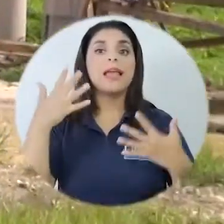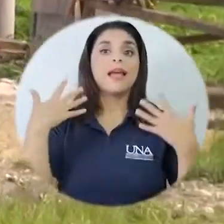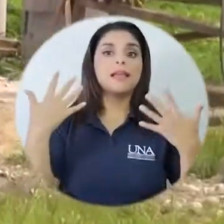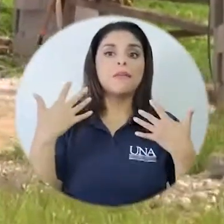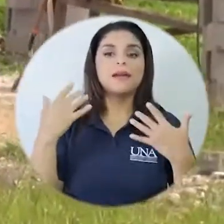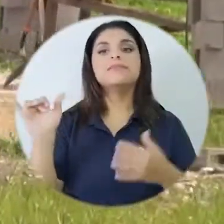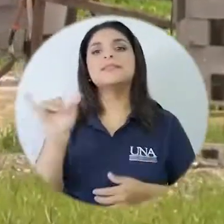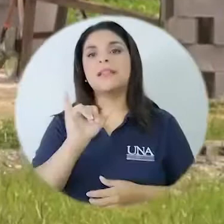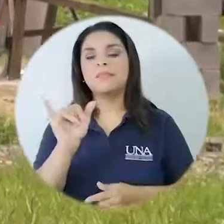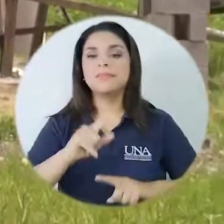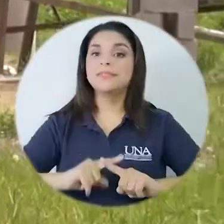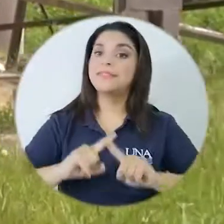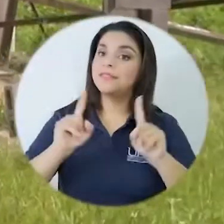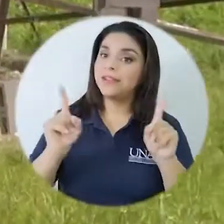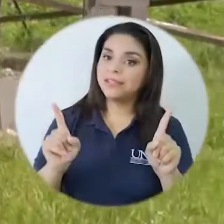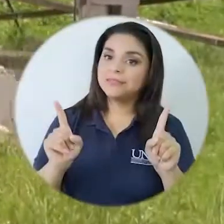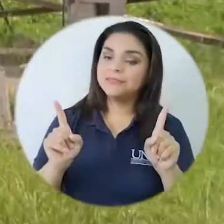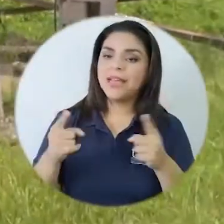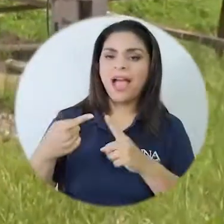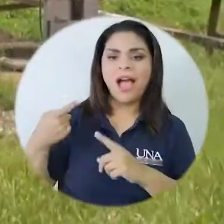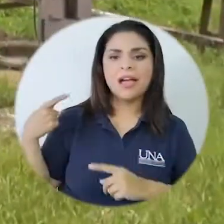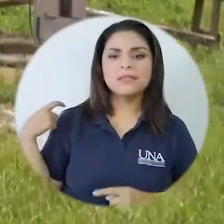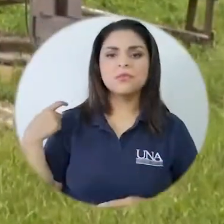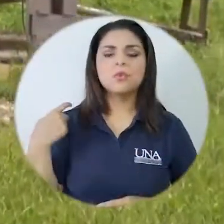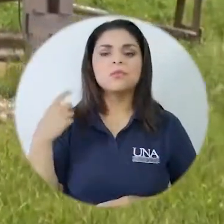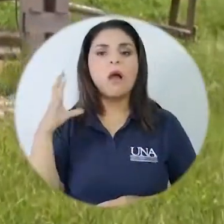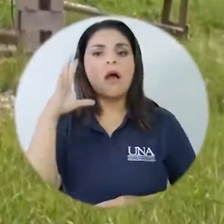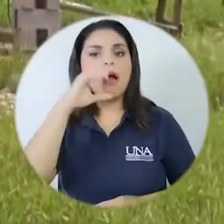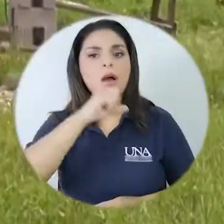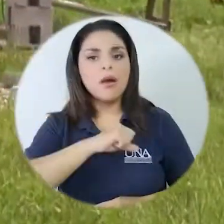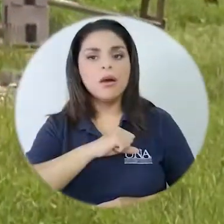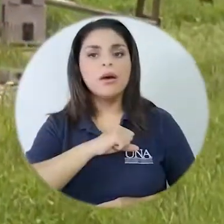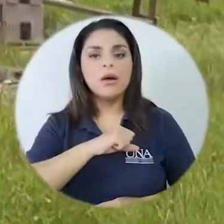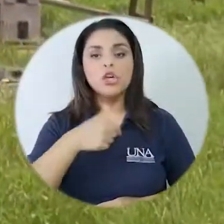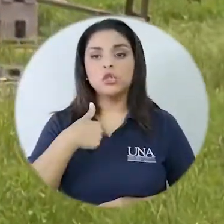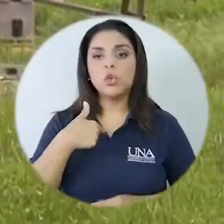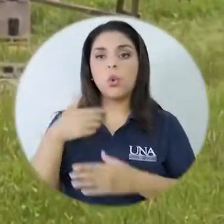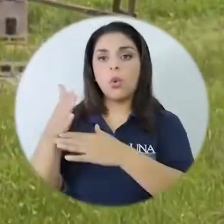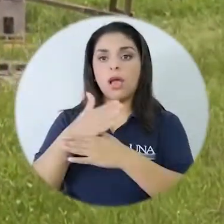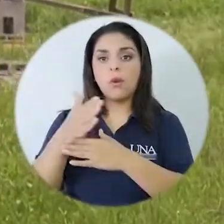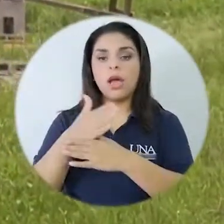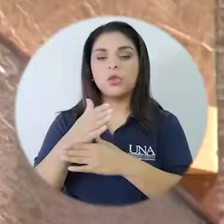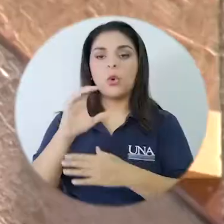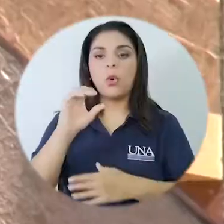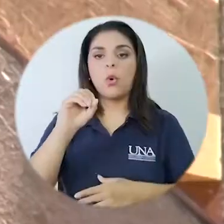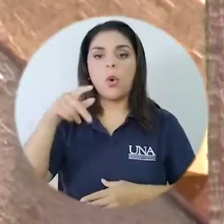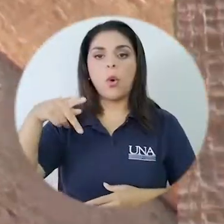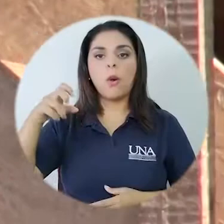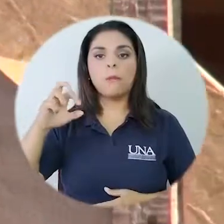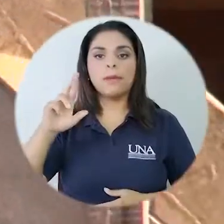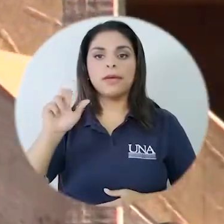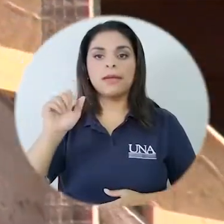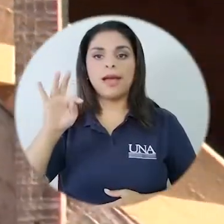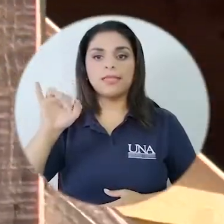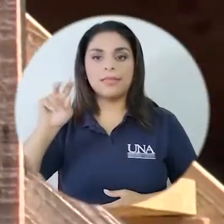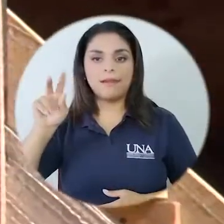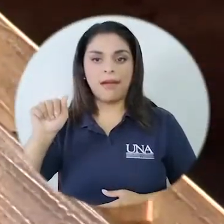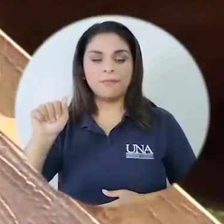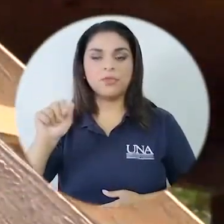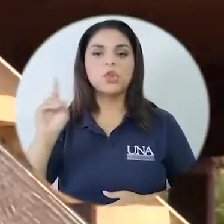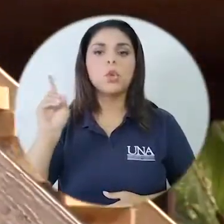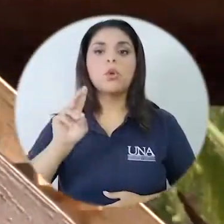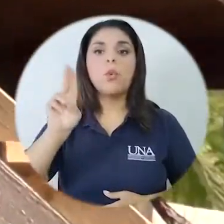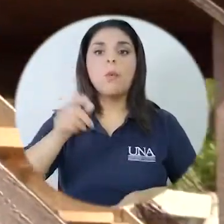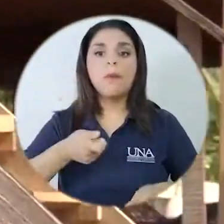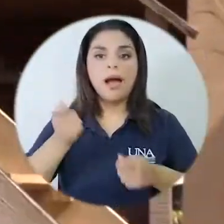vista climático, las construcciones son diferentes. Hace poquito me enteré, bueno, yo estoy colaborando con una cooperativa y se hizo una construcción en la